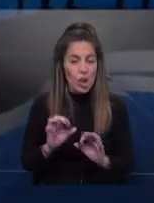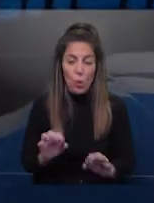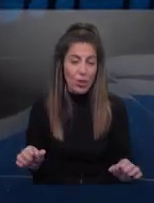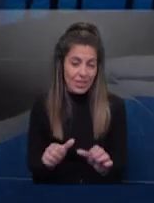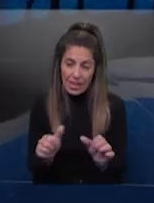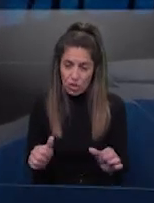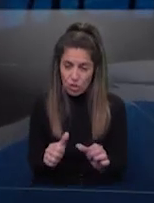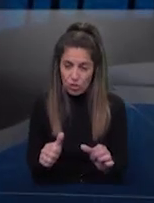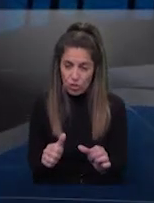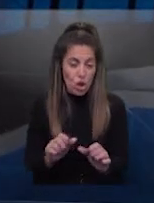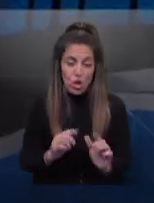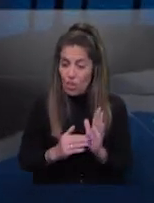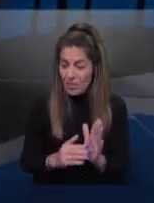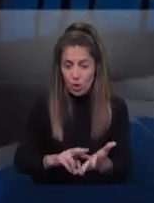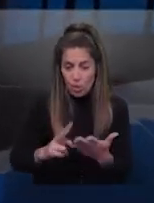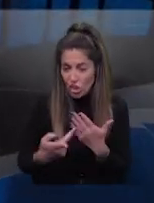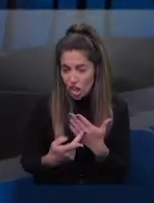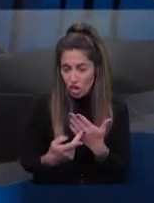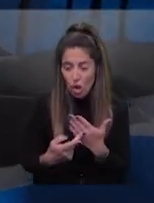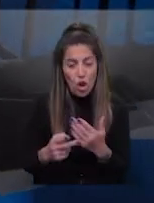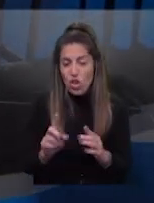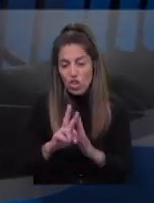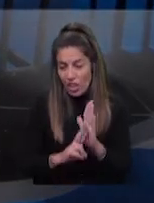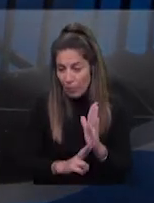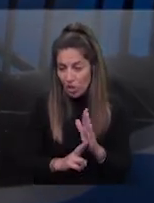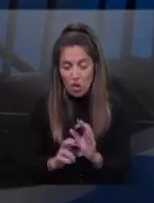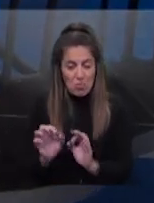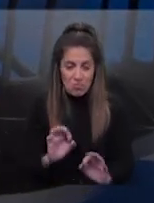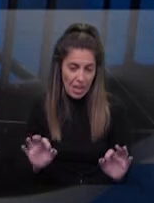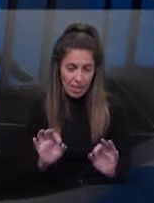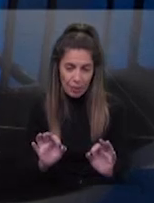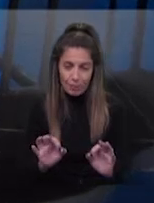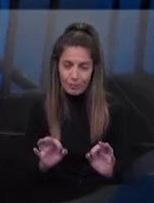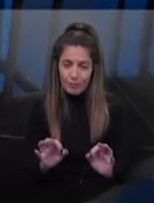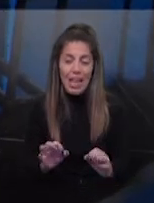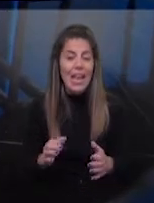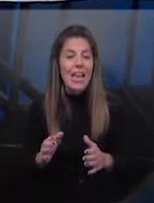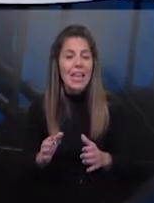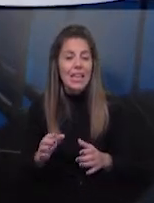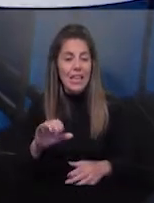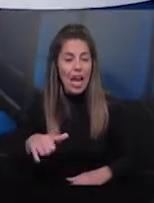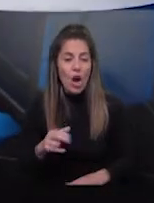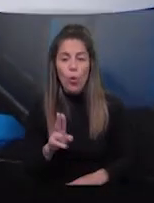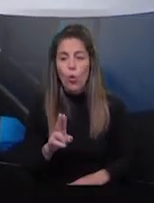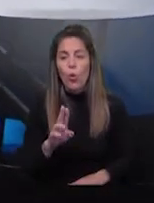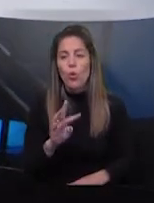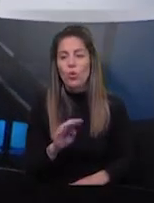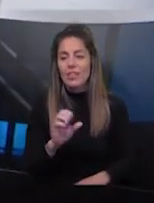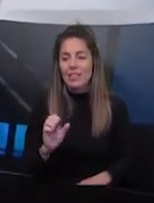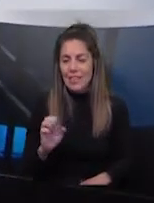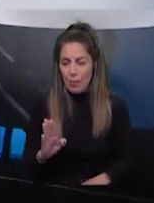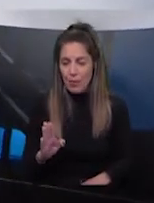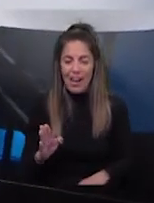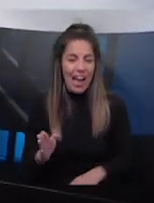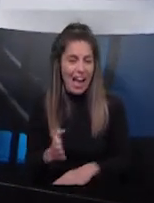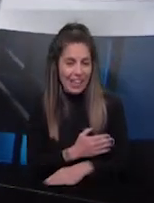hecho. Ni se presentó proyecto, ni se reglamentó, ni se hizo nada. La JUTEP, históricamente, mucho antes